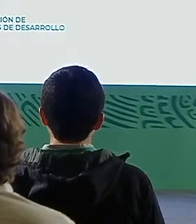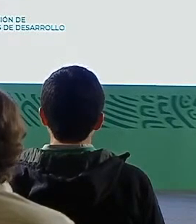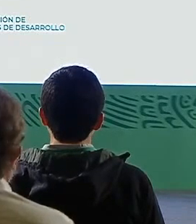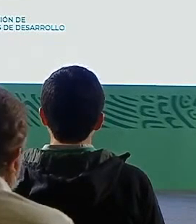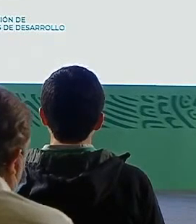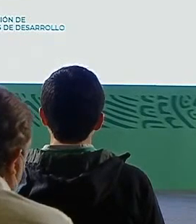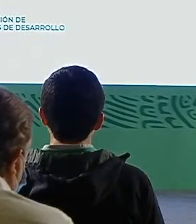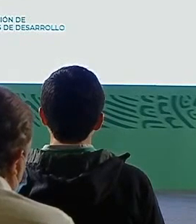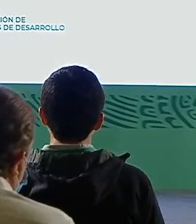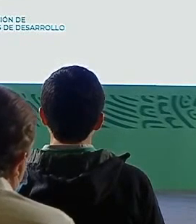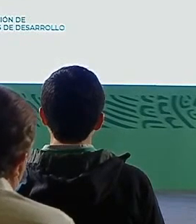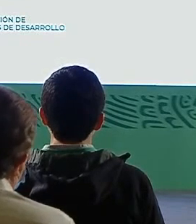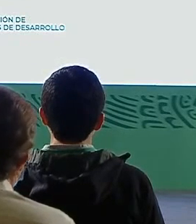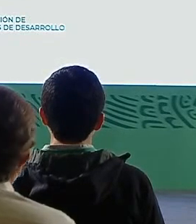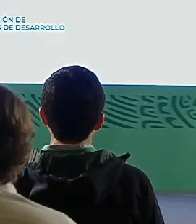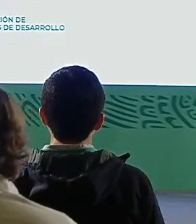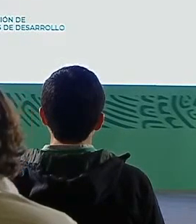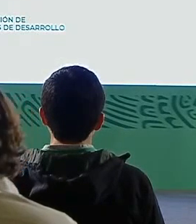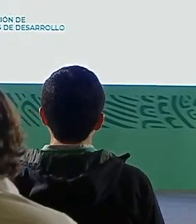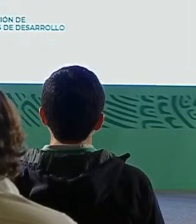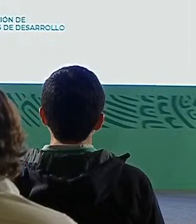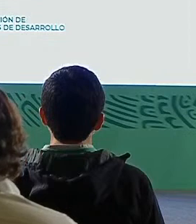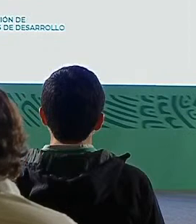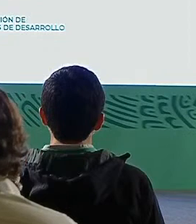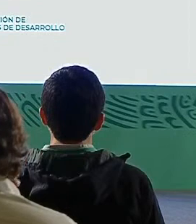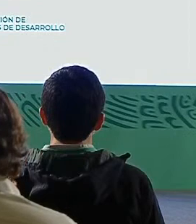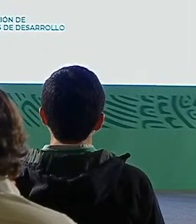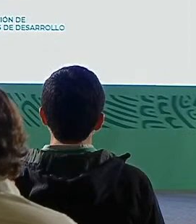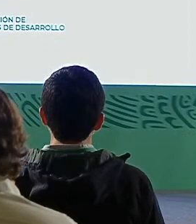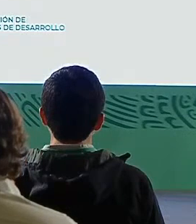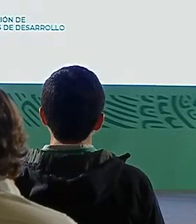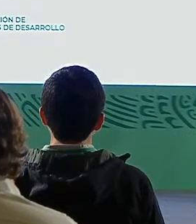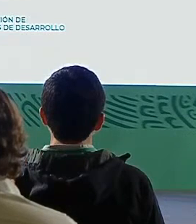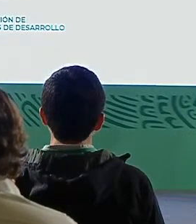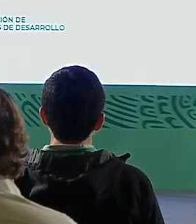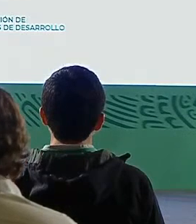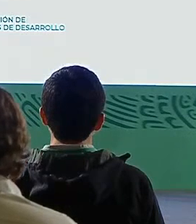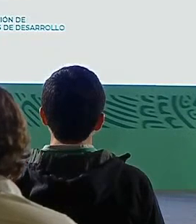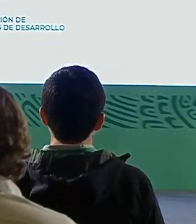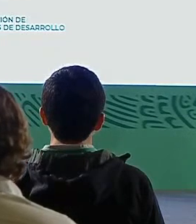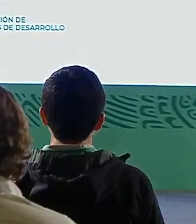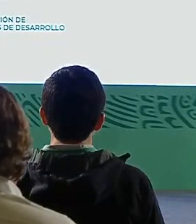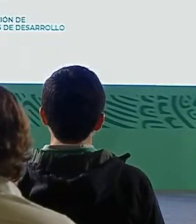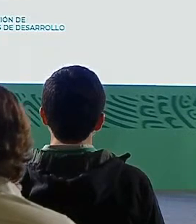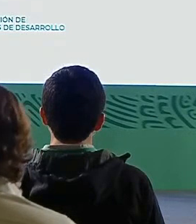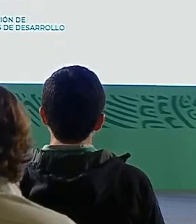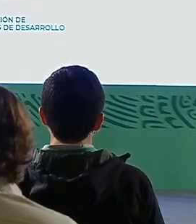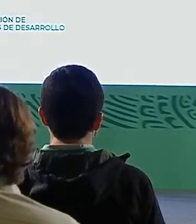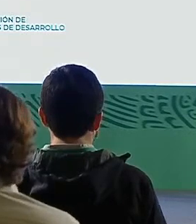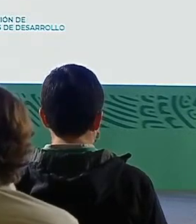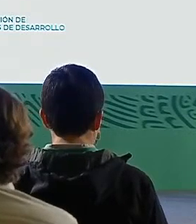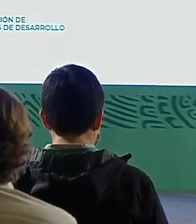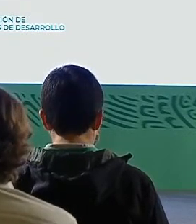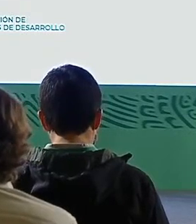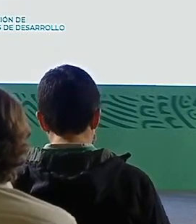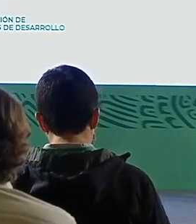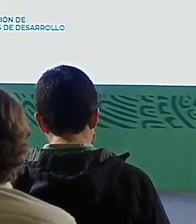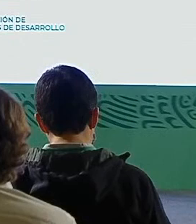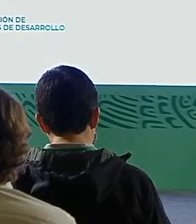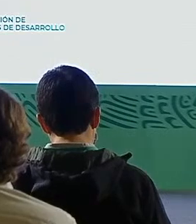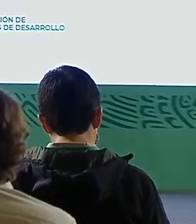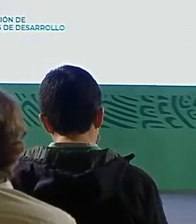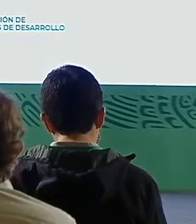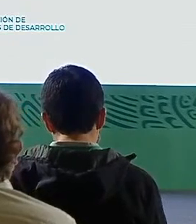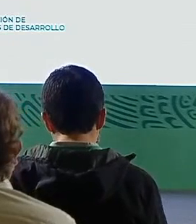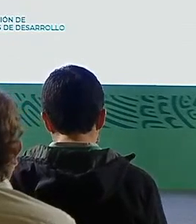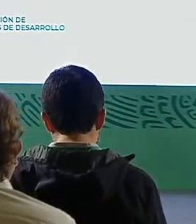en las comunidades o en aquellas regiones de mayores carencias en materia de infraestructura básica, agua, luz, drenaje, pavimentación, equipamientos